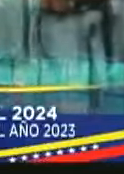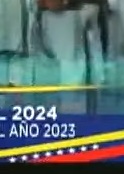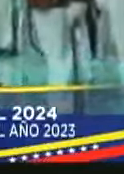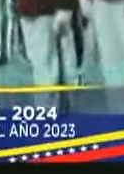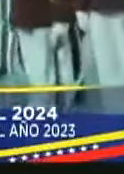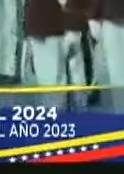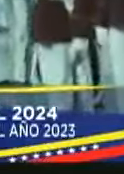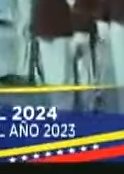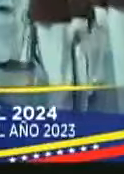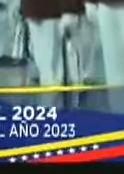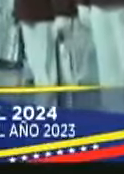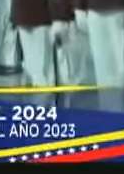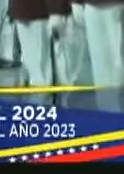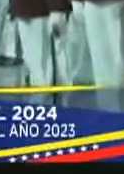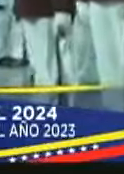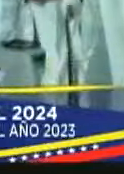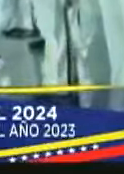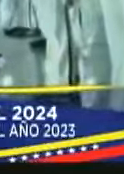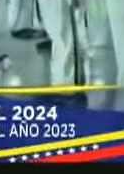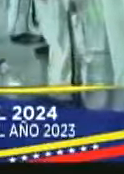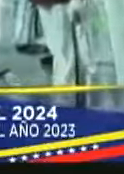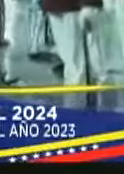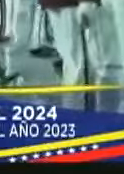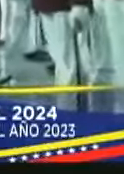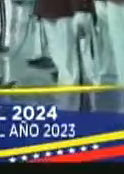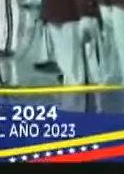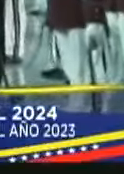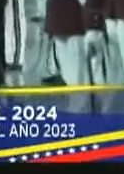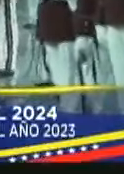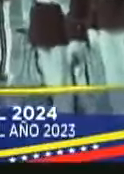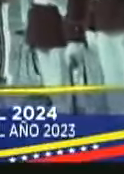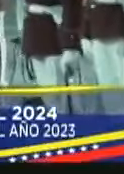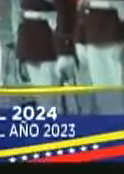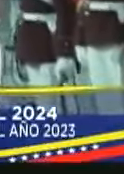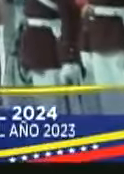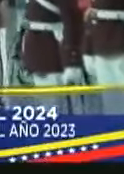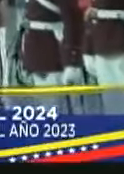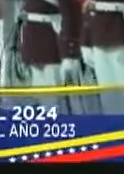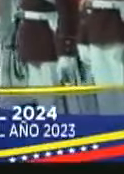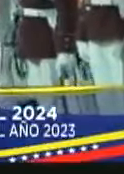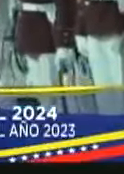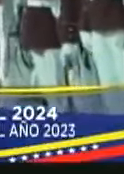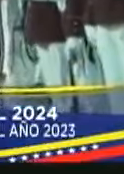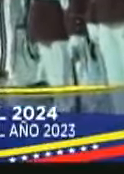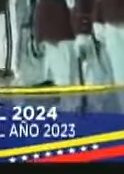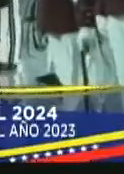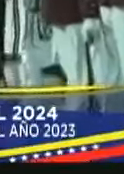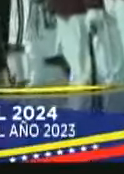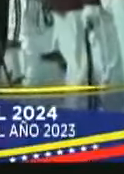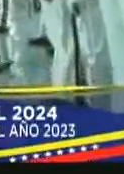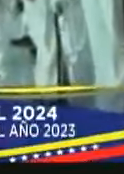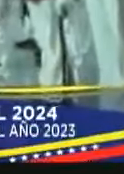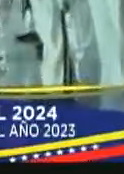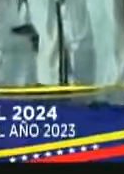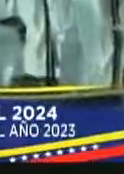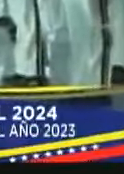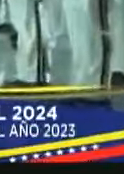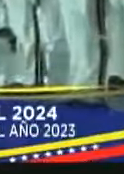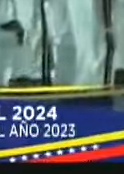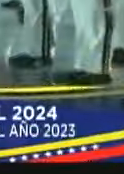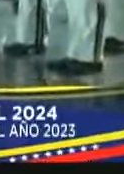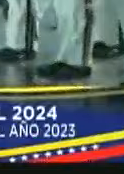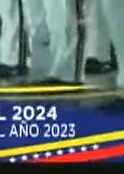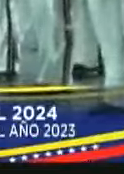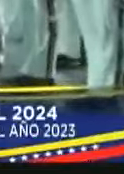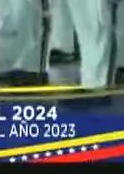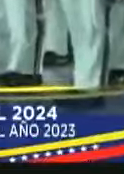sido designado por la Sala Plena para ser el orador de orden. A cargo de la magistrada Carislia Beatriz Rodríguez, quien ejerce la